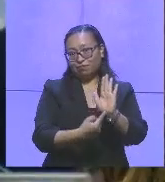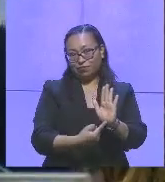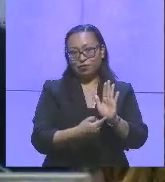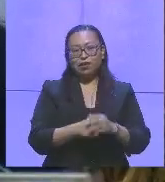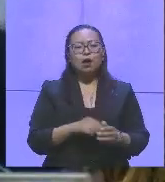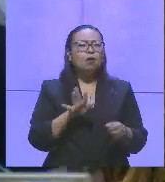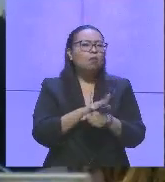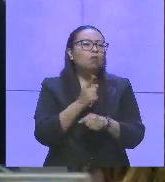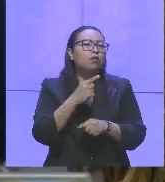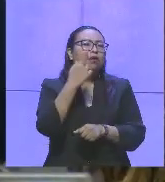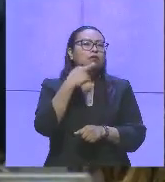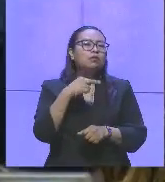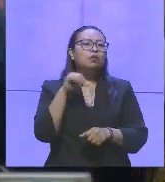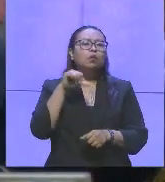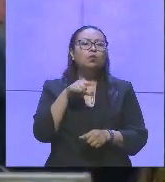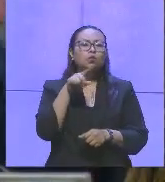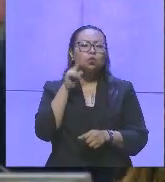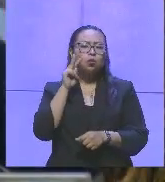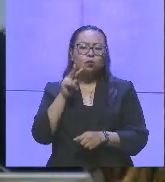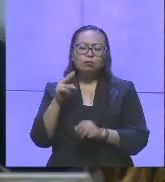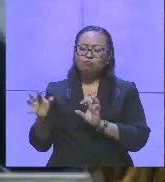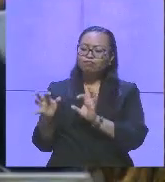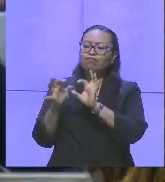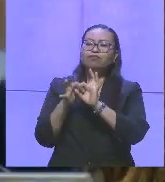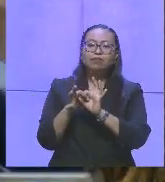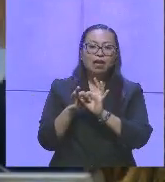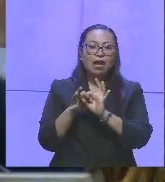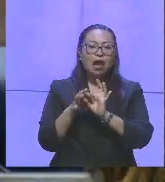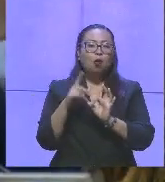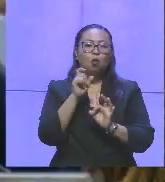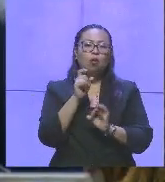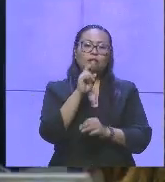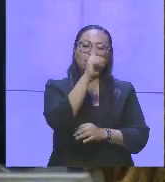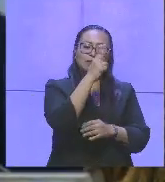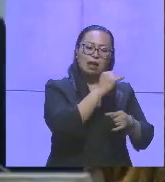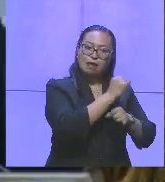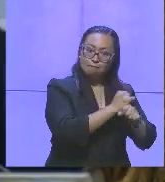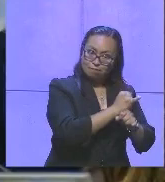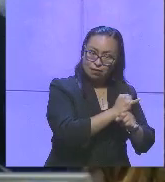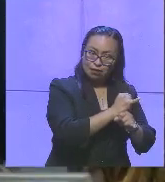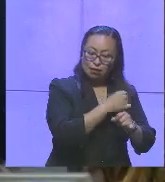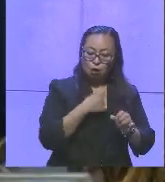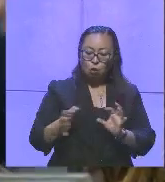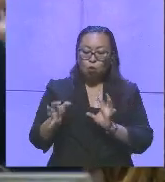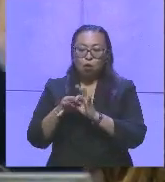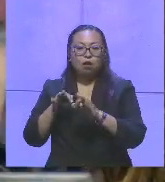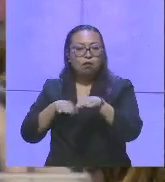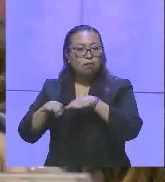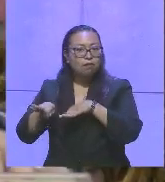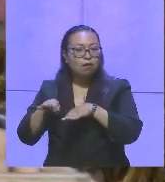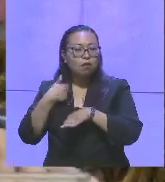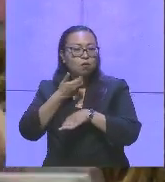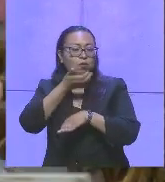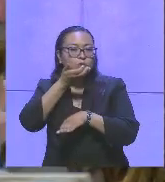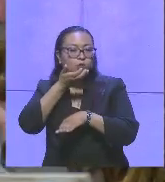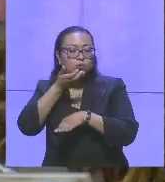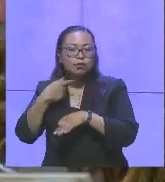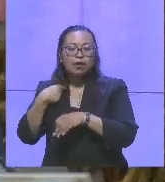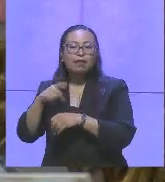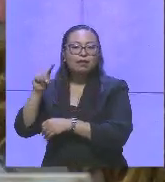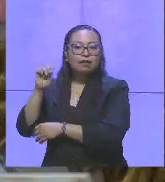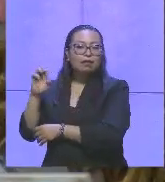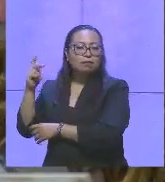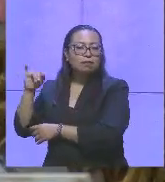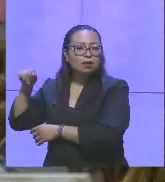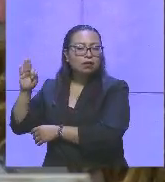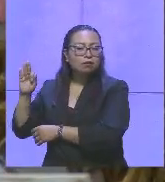el valor de cuando se fusionan la academia y la práctica judicial, el orden pragmático judicial? Para nosotros,